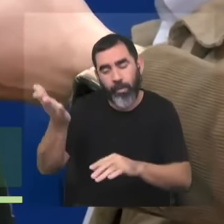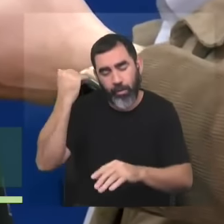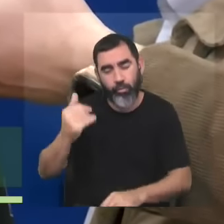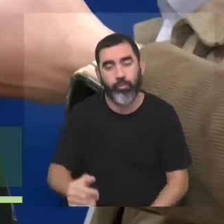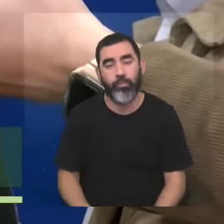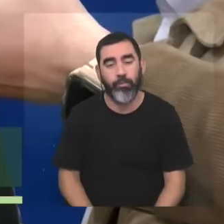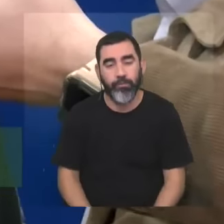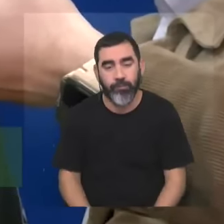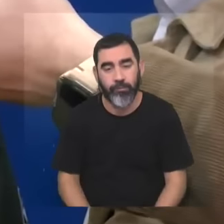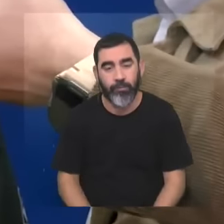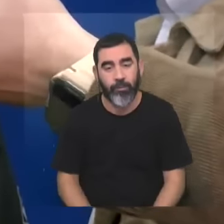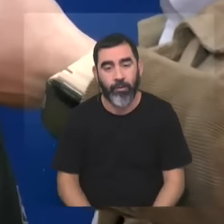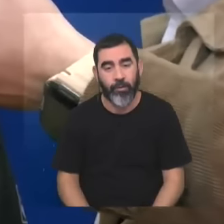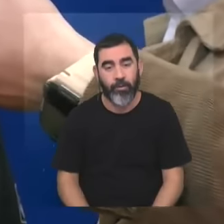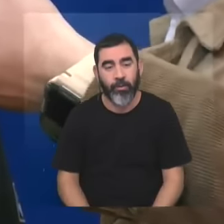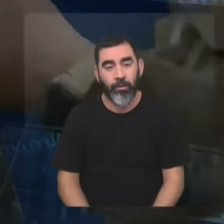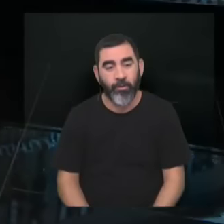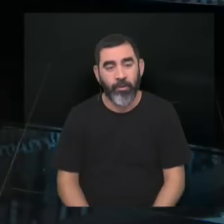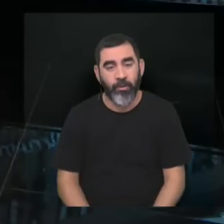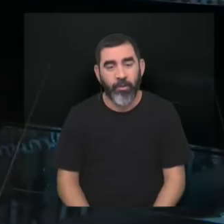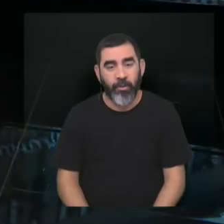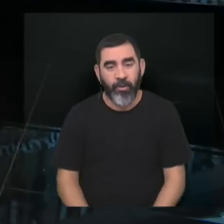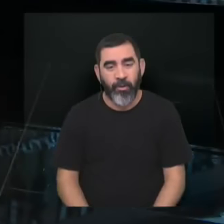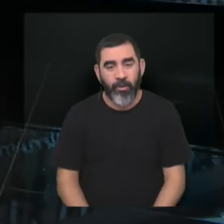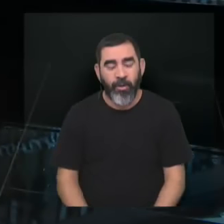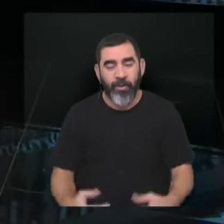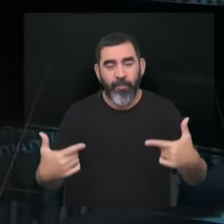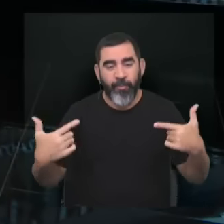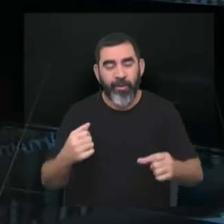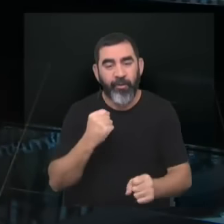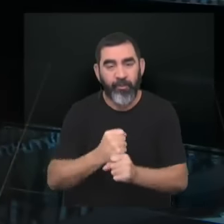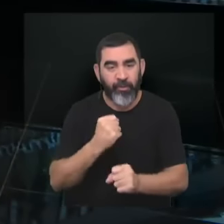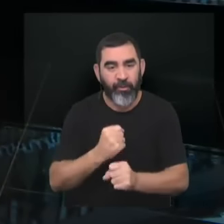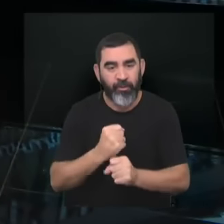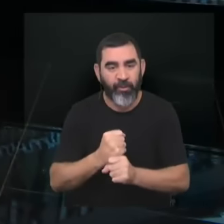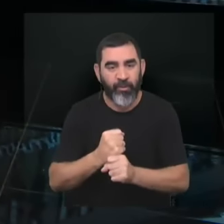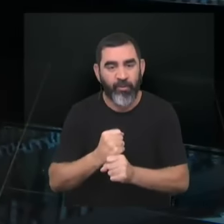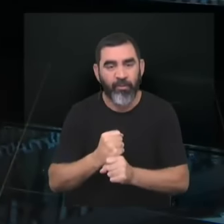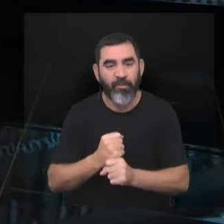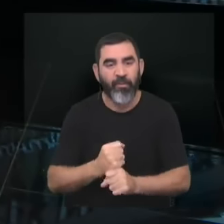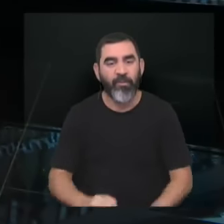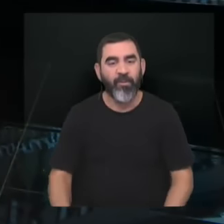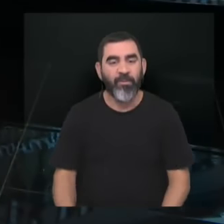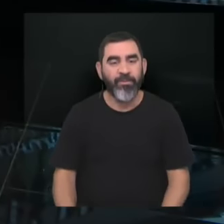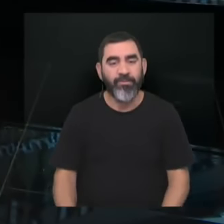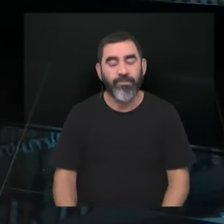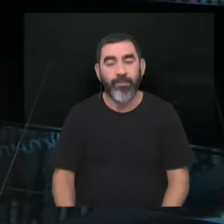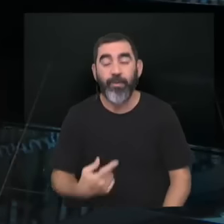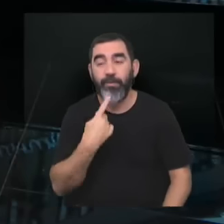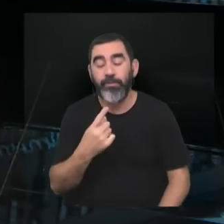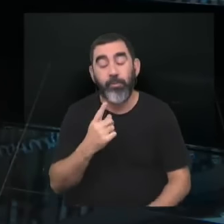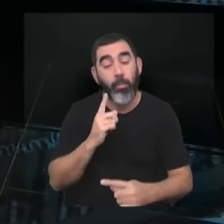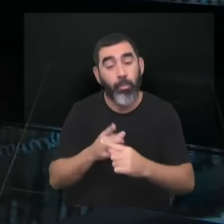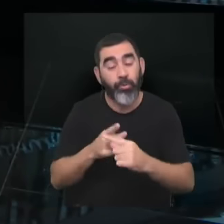del sindicato por su parte el ministro de trabajo y seguridad social Mario aristi bueno valoró el